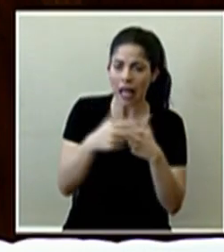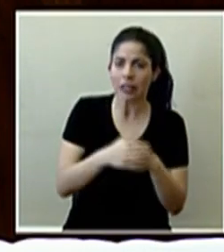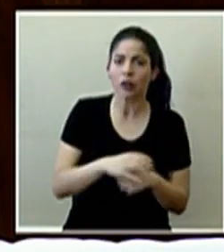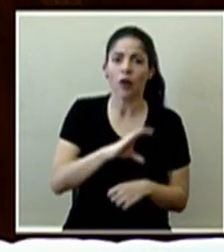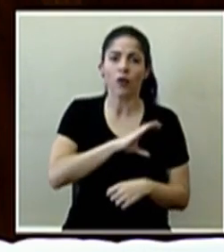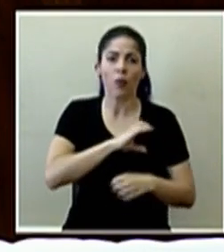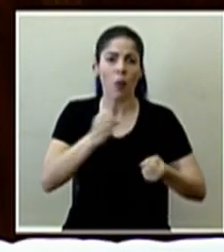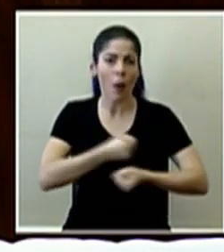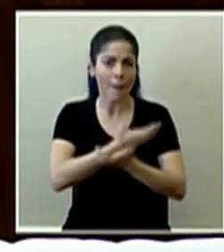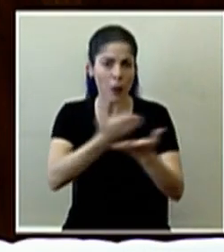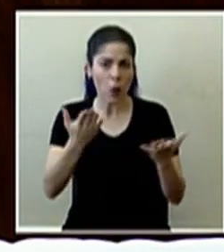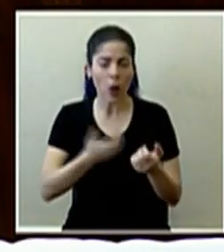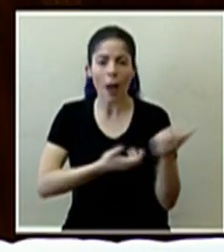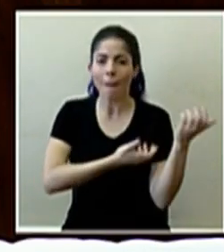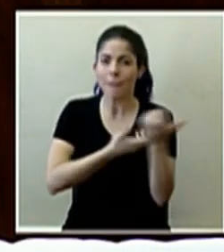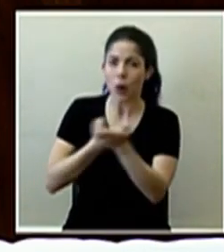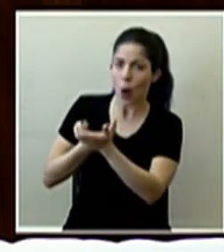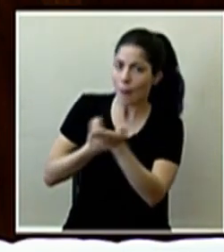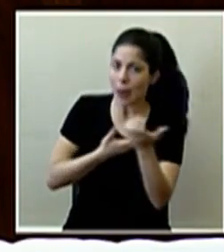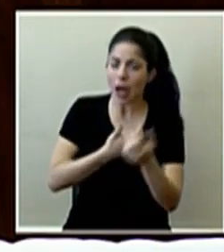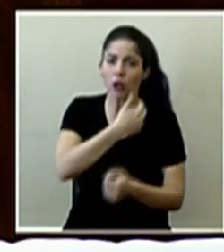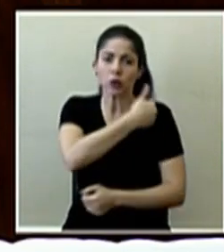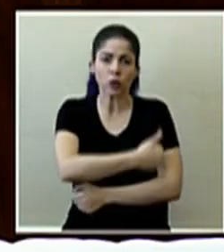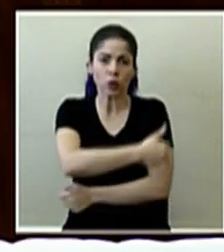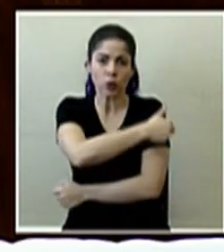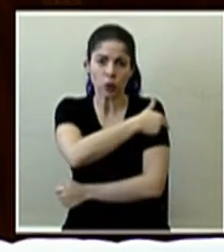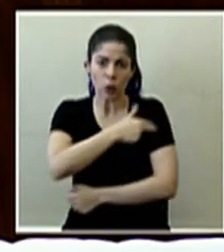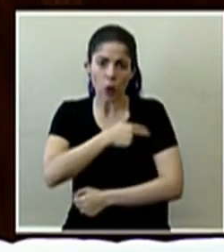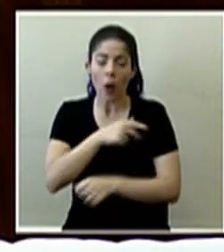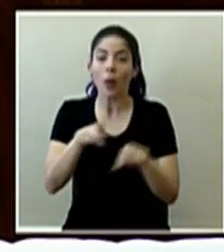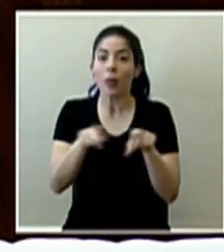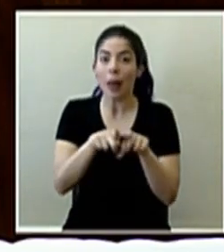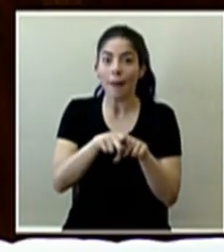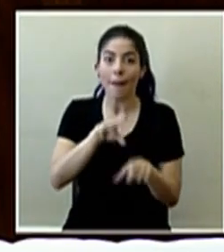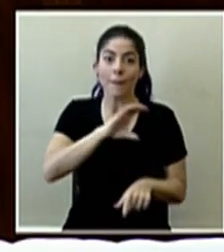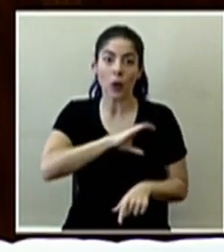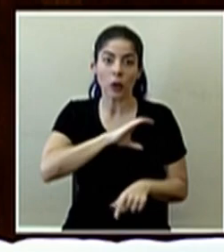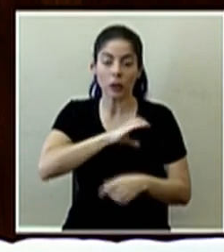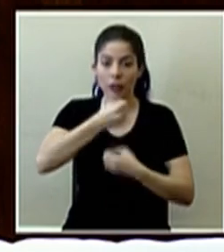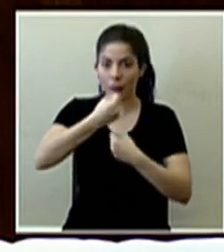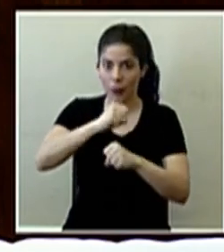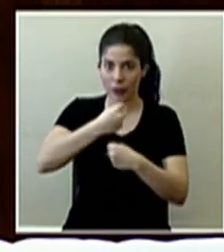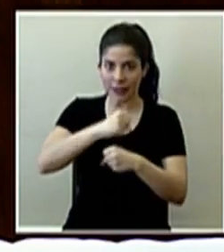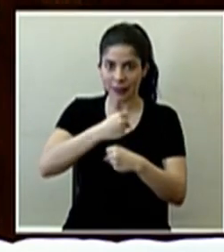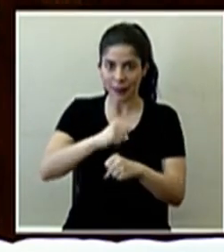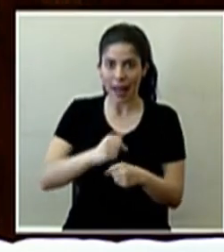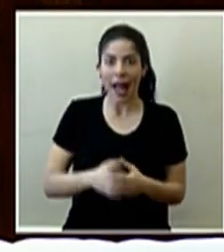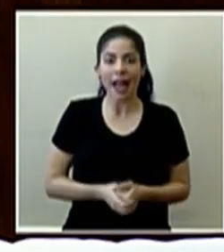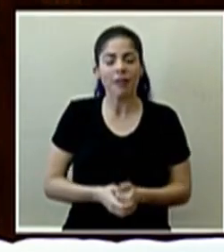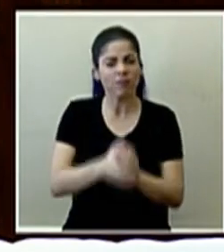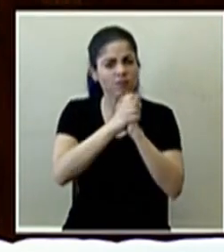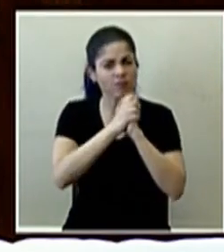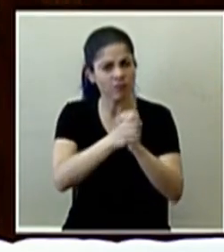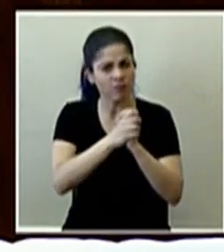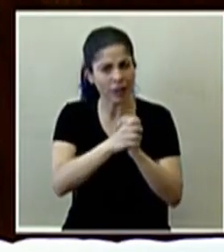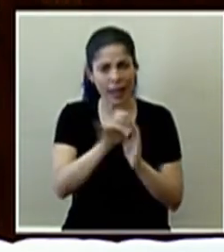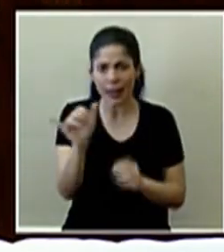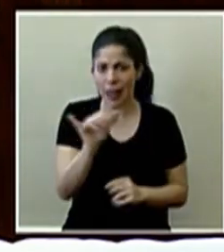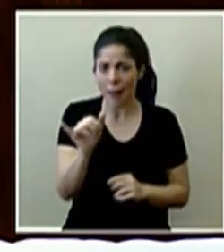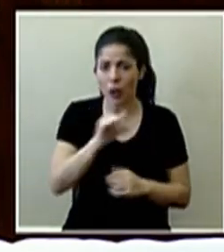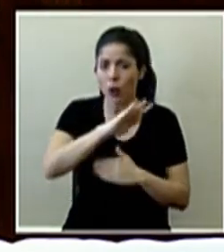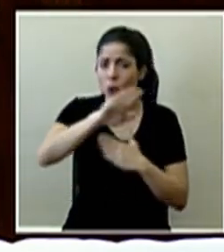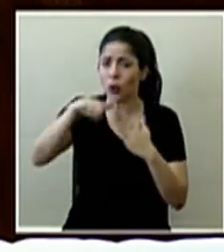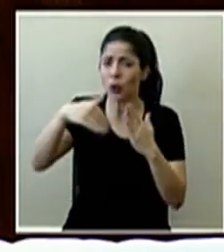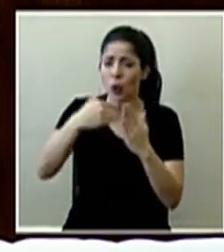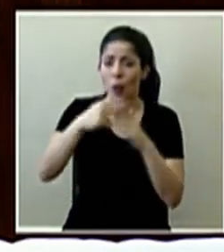Fuerza Pública, de bomberos, de Cruz Roja y también de los policías municipales. Felicitar también a todos los